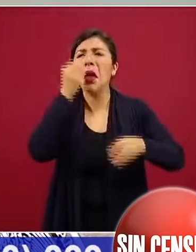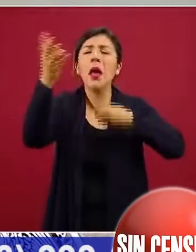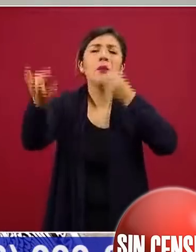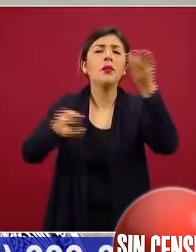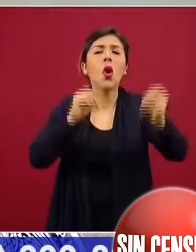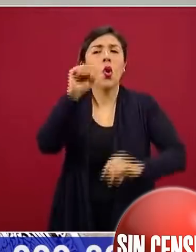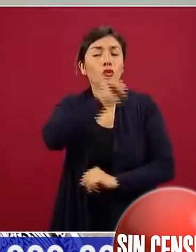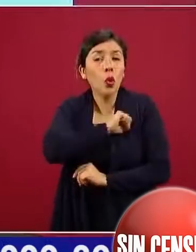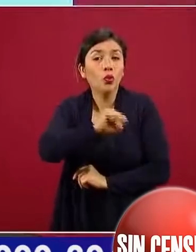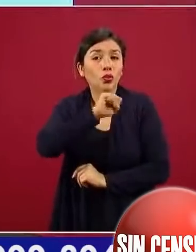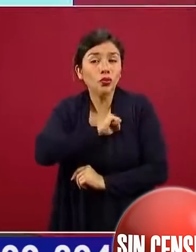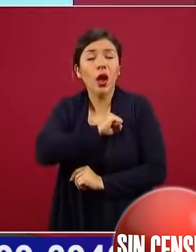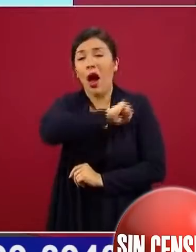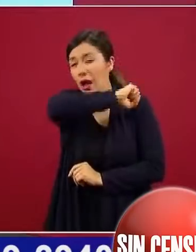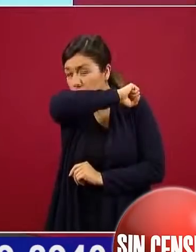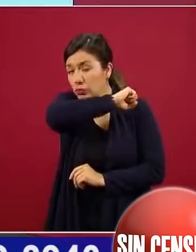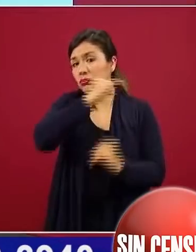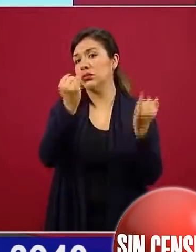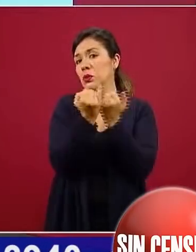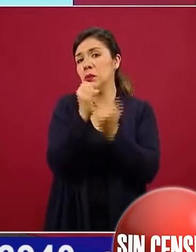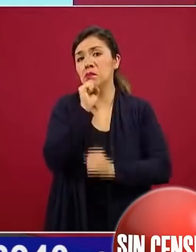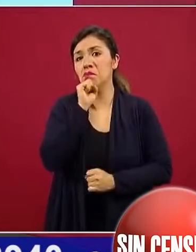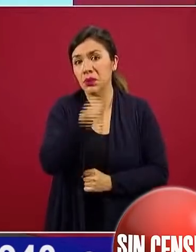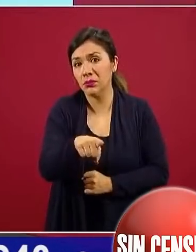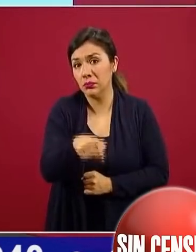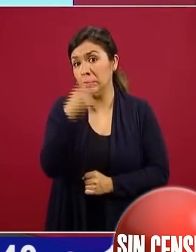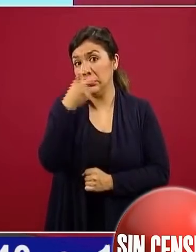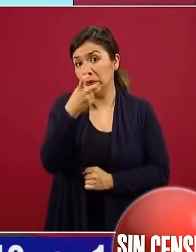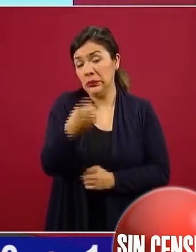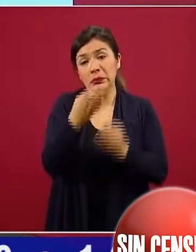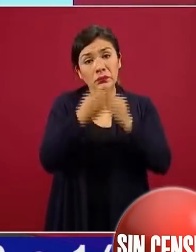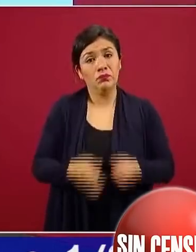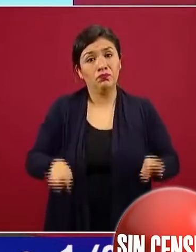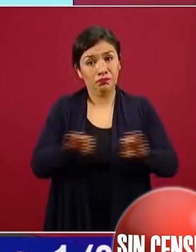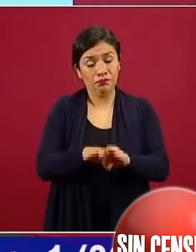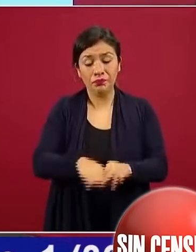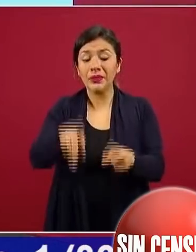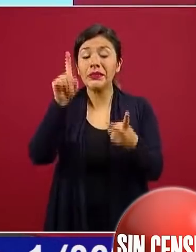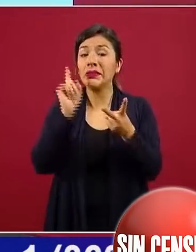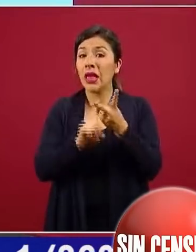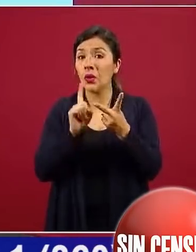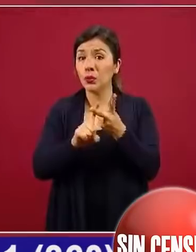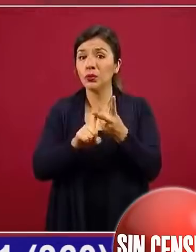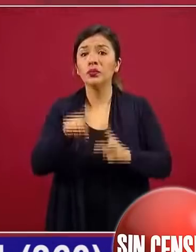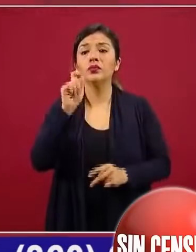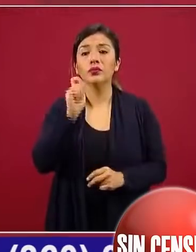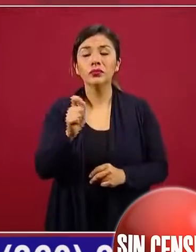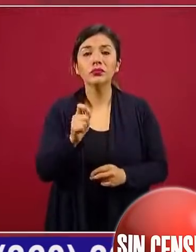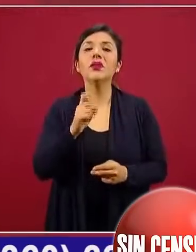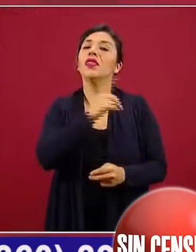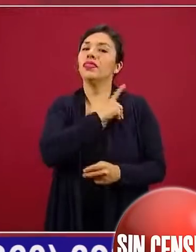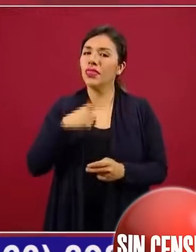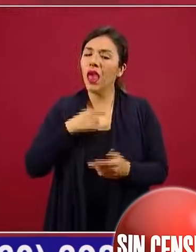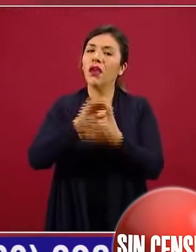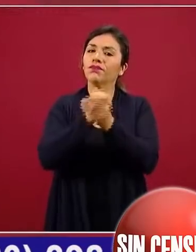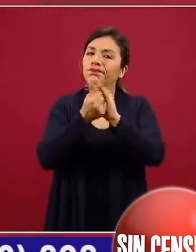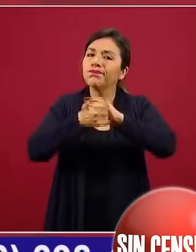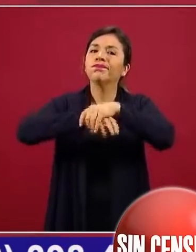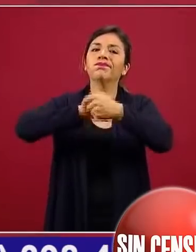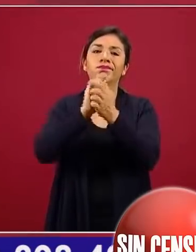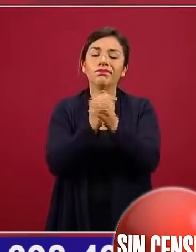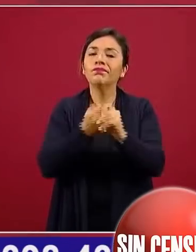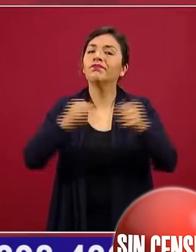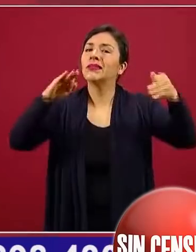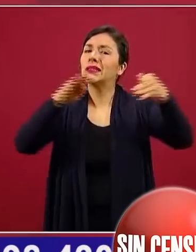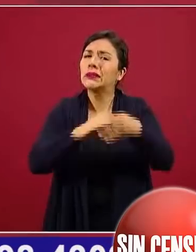al toser, al estornudar. Esa es una medida muy importante. Y la segunda muy importante es el lavado continuo de manos.